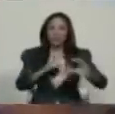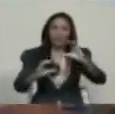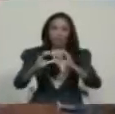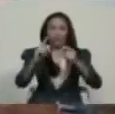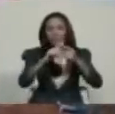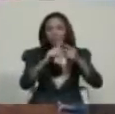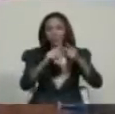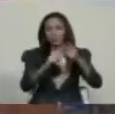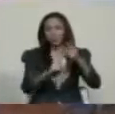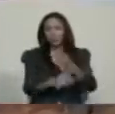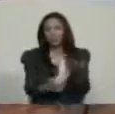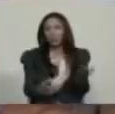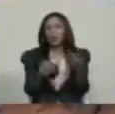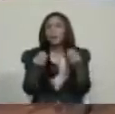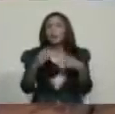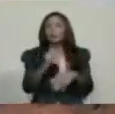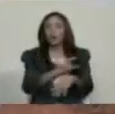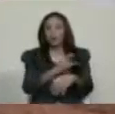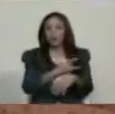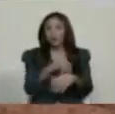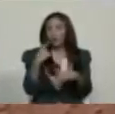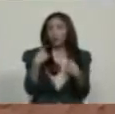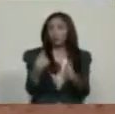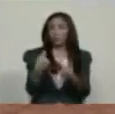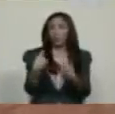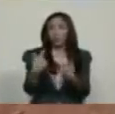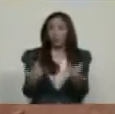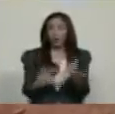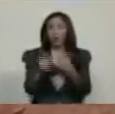de Ciencia y Tecnología, quien ha financiado, este es uno de